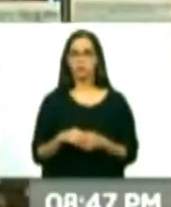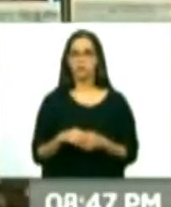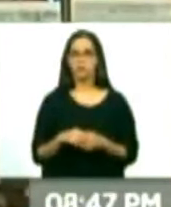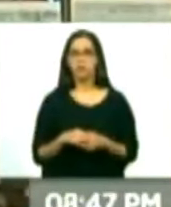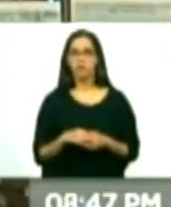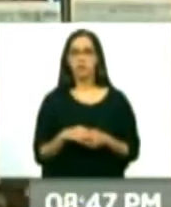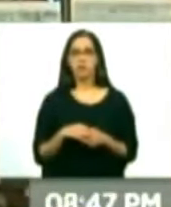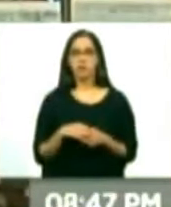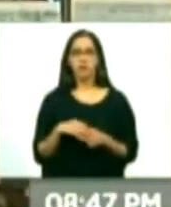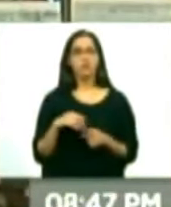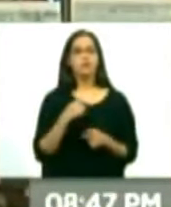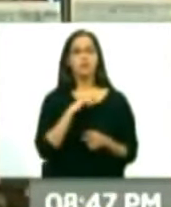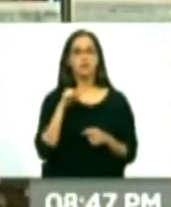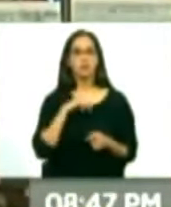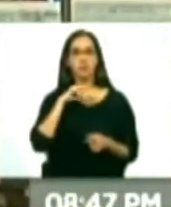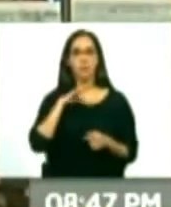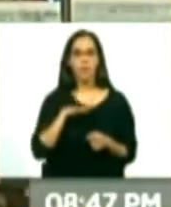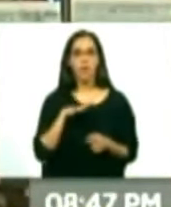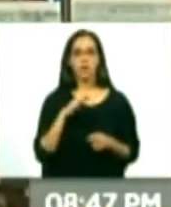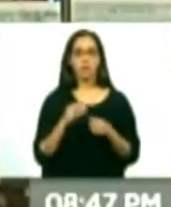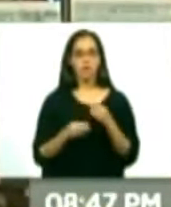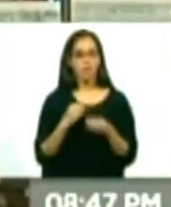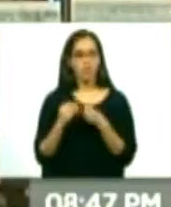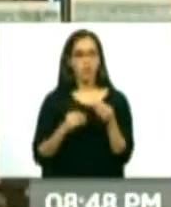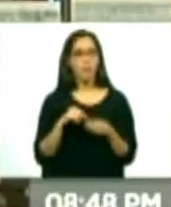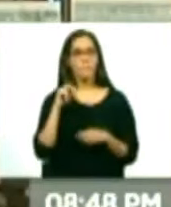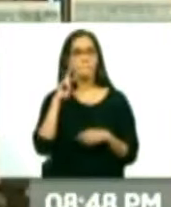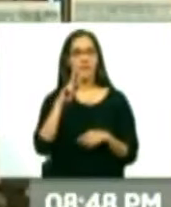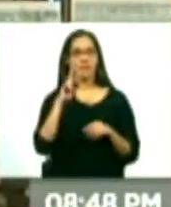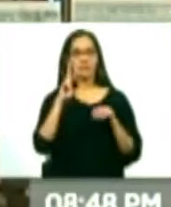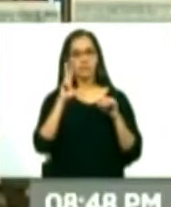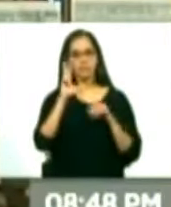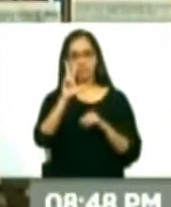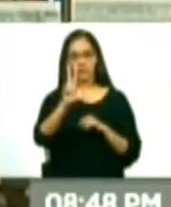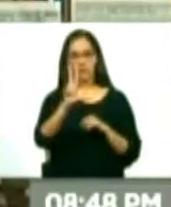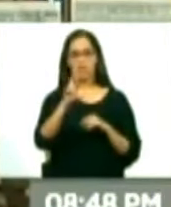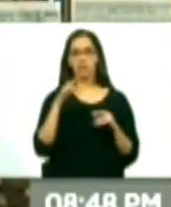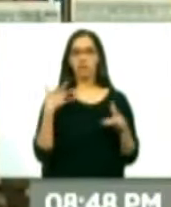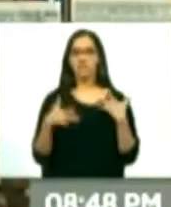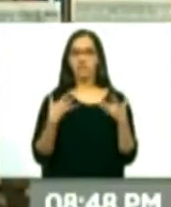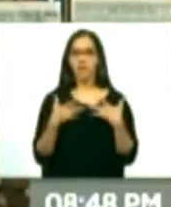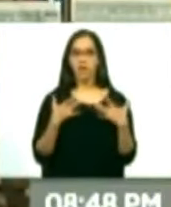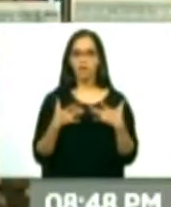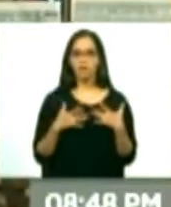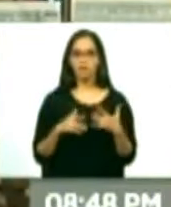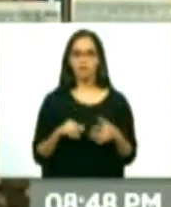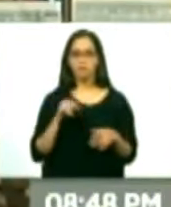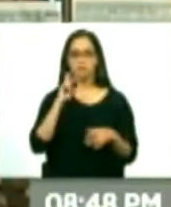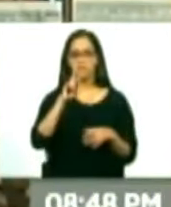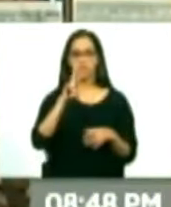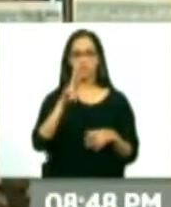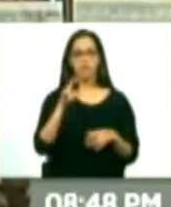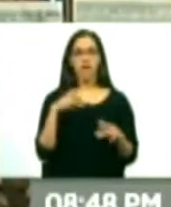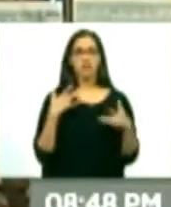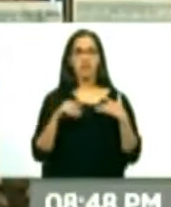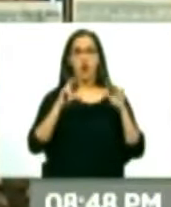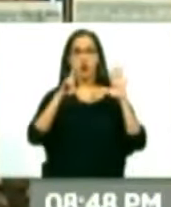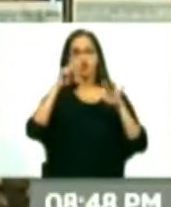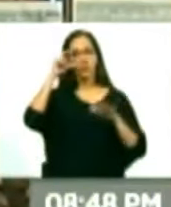Fíjense que hemos estado, que hemos hecho creo que 23 actos, ¿verdad? 23 actos en 8